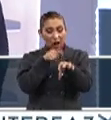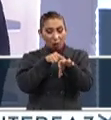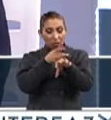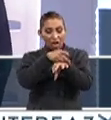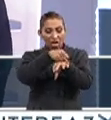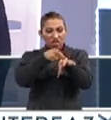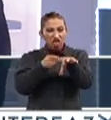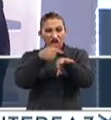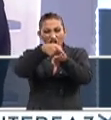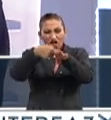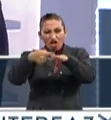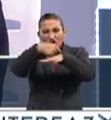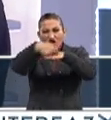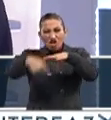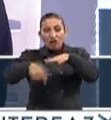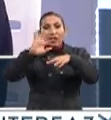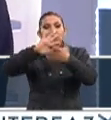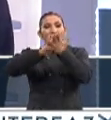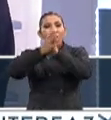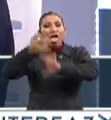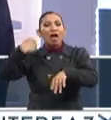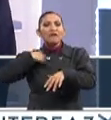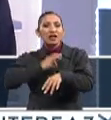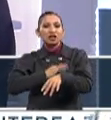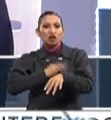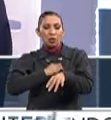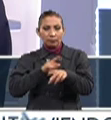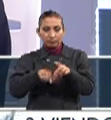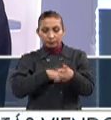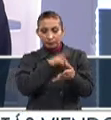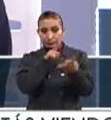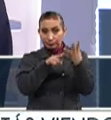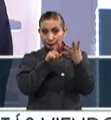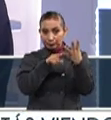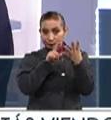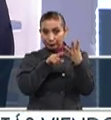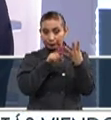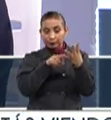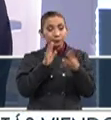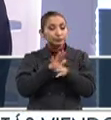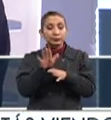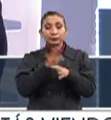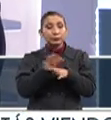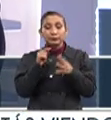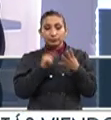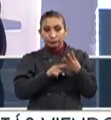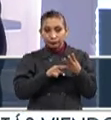llevar a complicaciones como úlceras. El paso número 4 sería